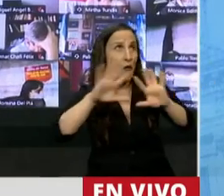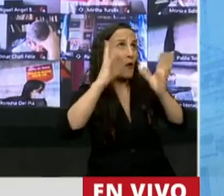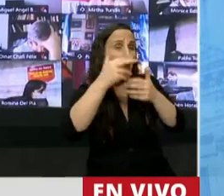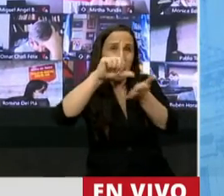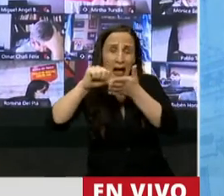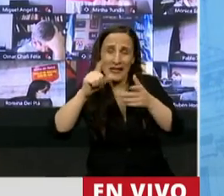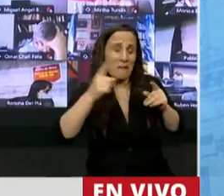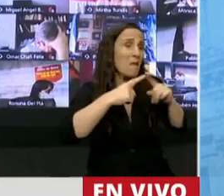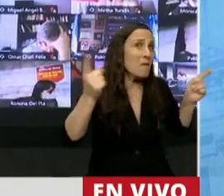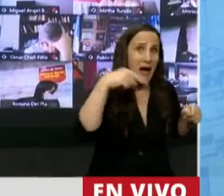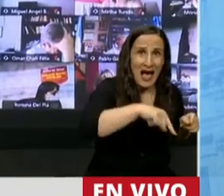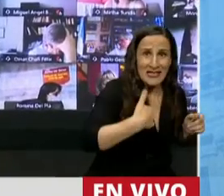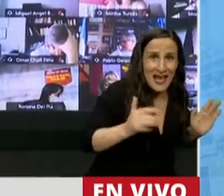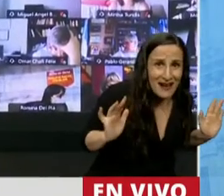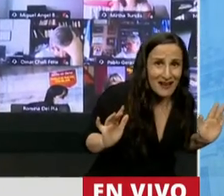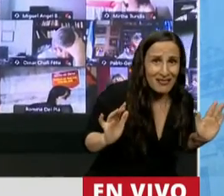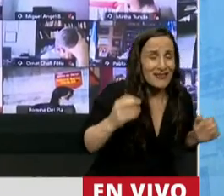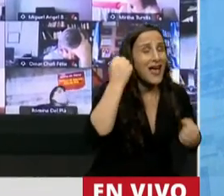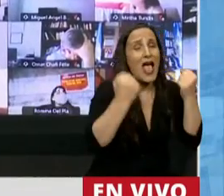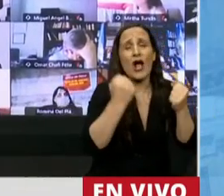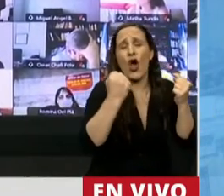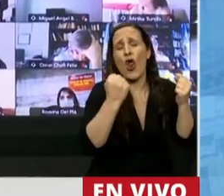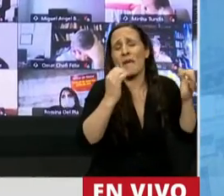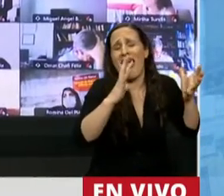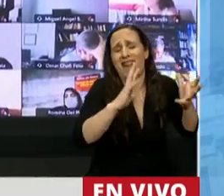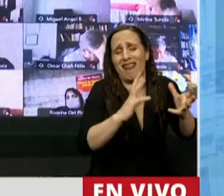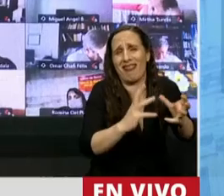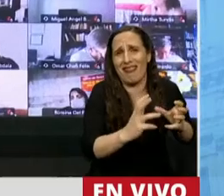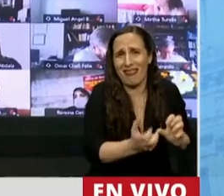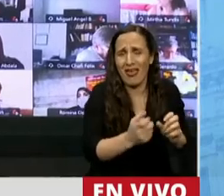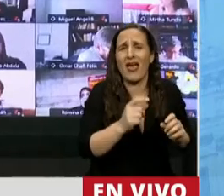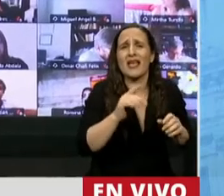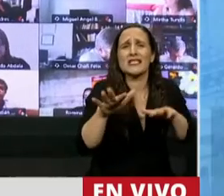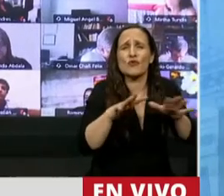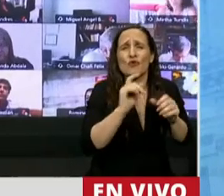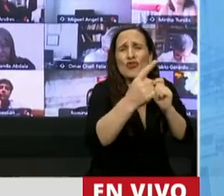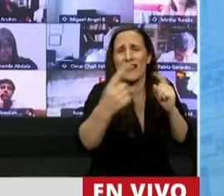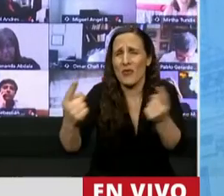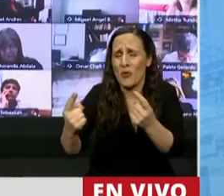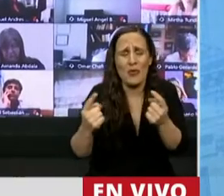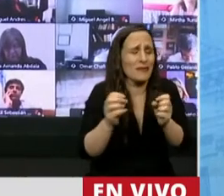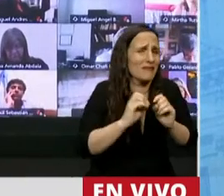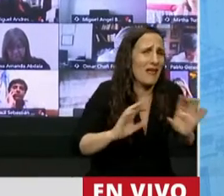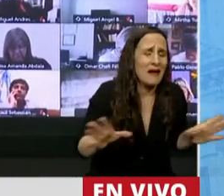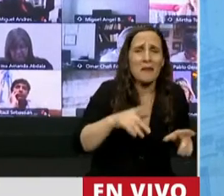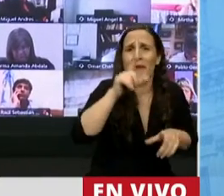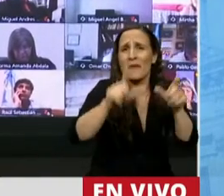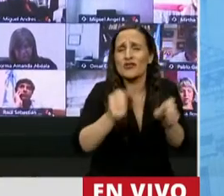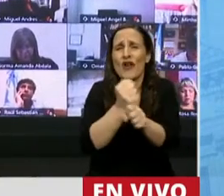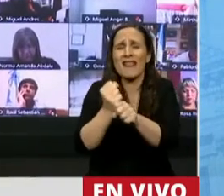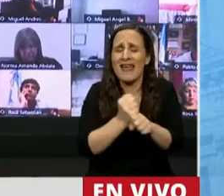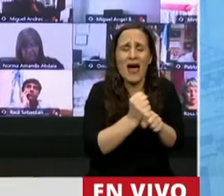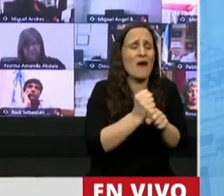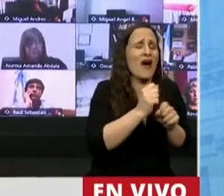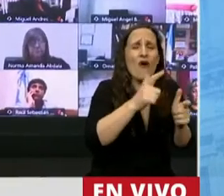nuestra economía y que trajo miles de psicodramas individuales y millones de puestos de trabajo